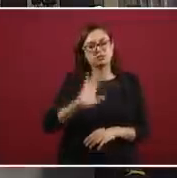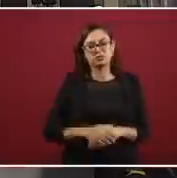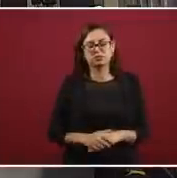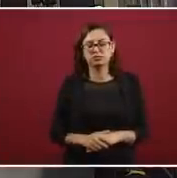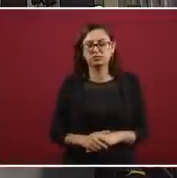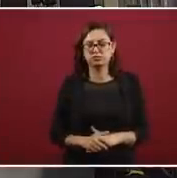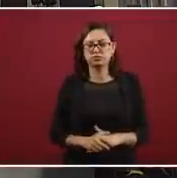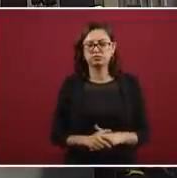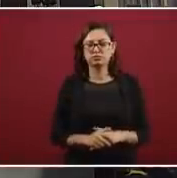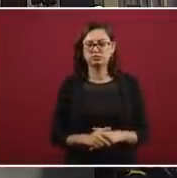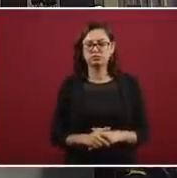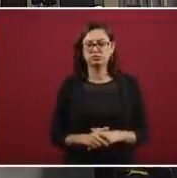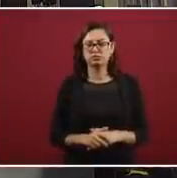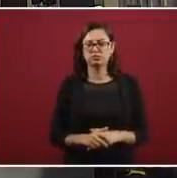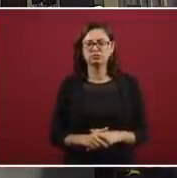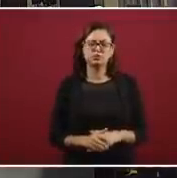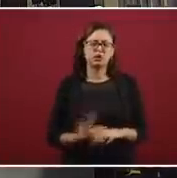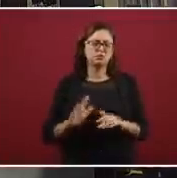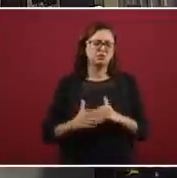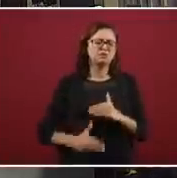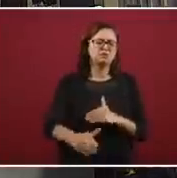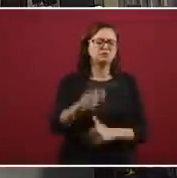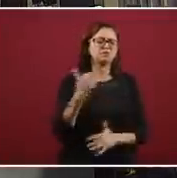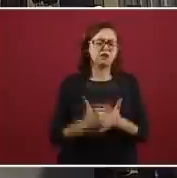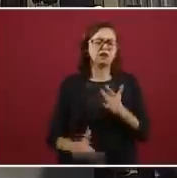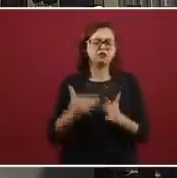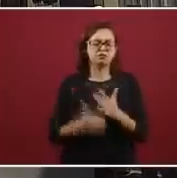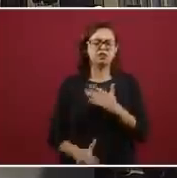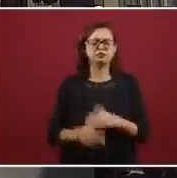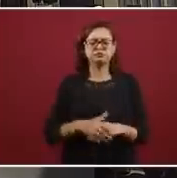Tengo tiempo para decidirlo.